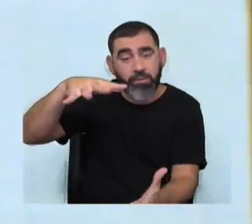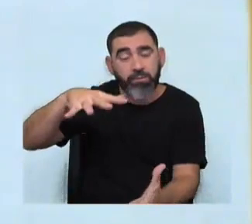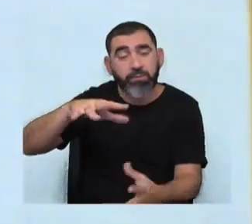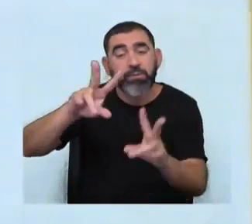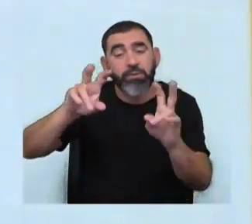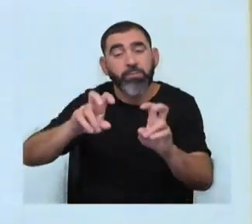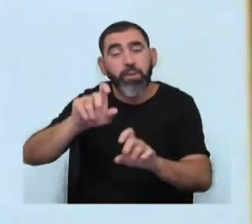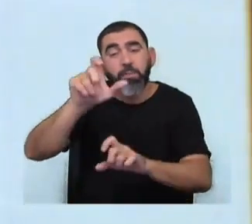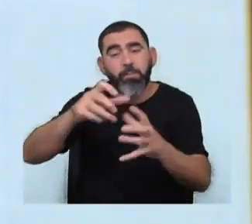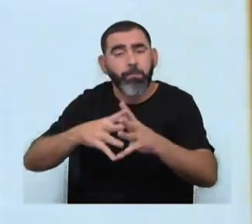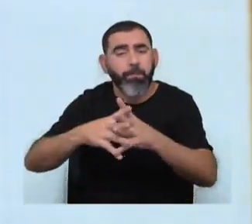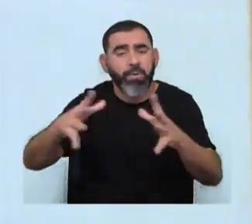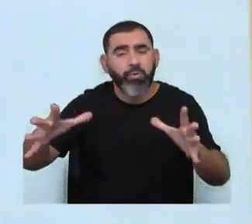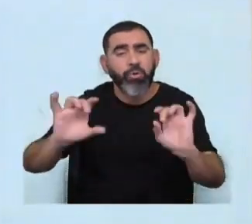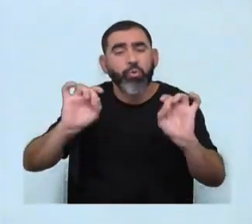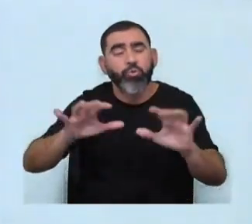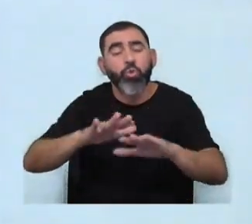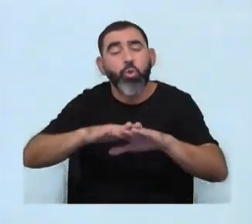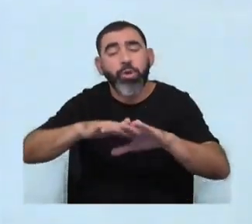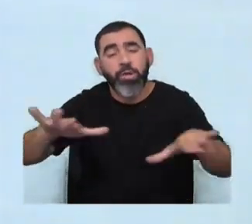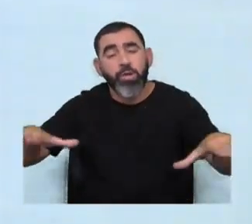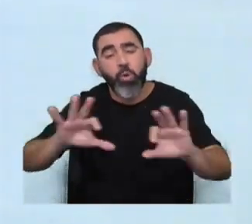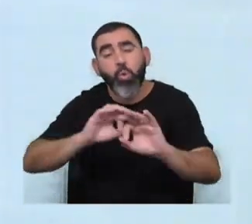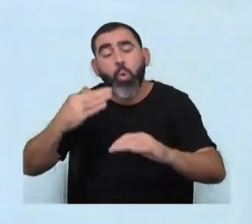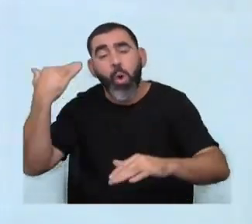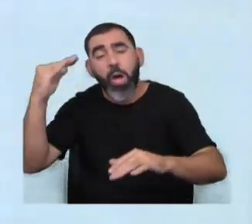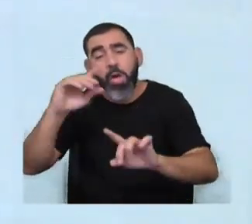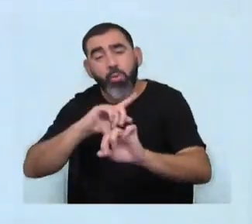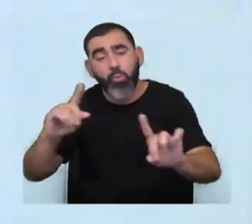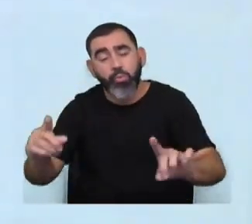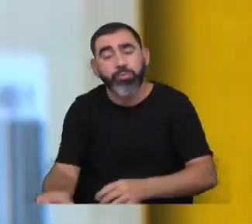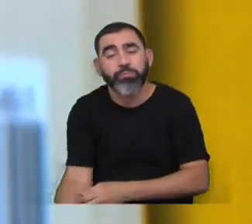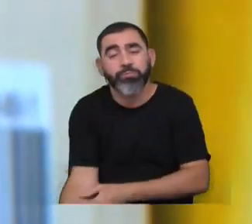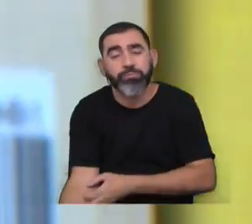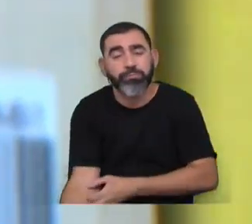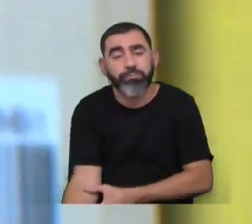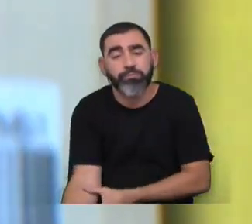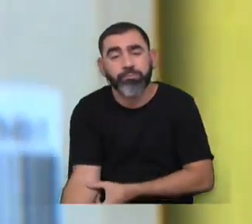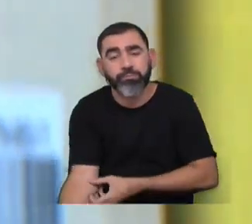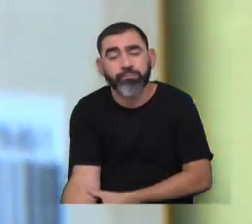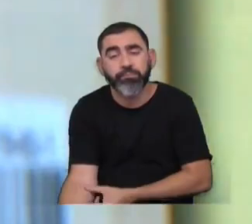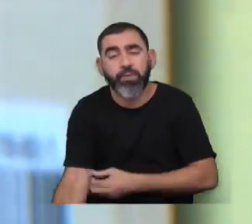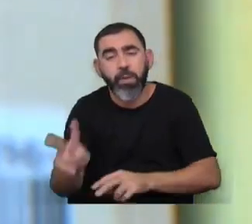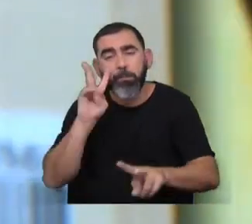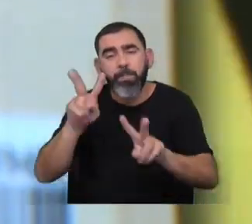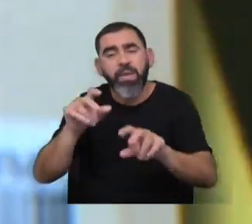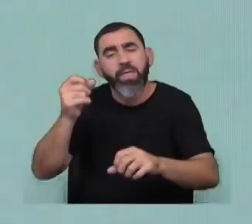para públicos amplios, no solo, ni solo para niños, ni solo para adultos. Sí. ¿Hay que tener una mirada especial?